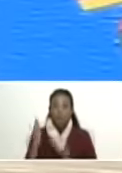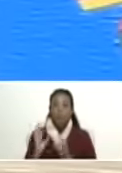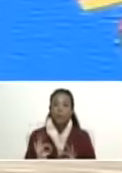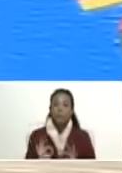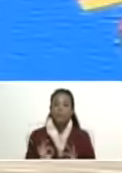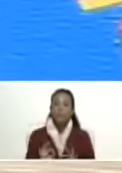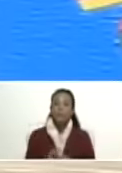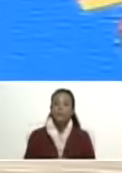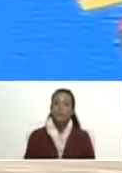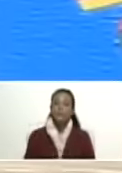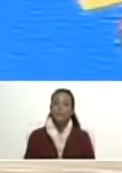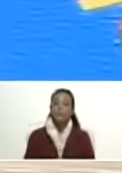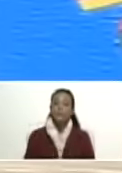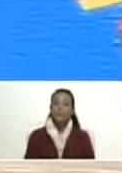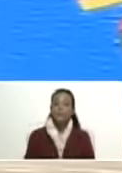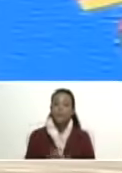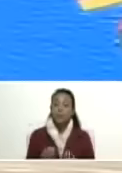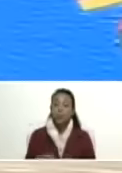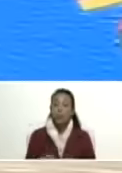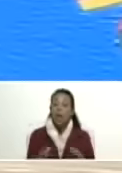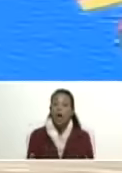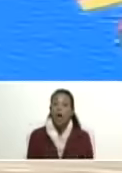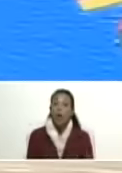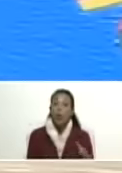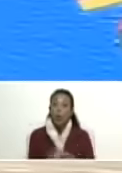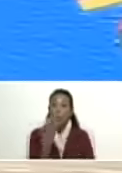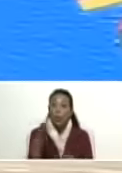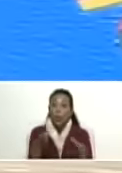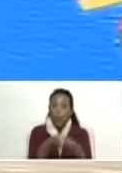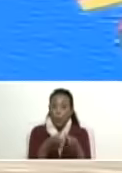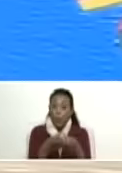el primero, la conformación